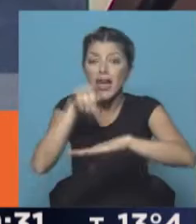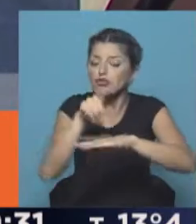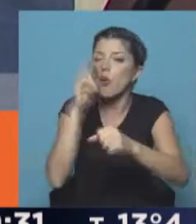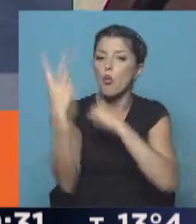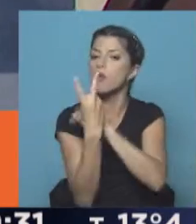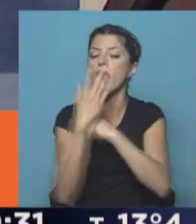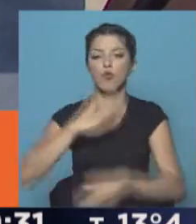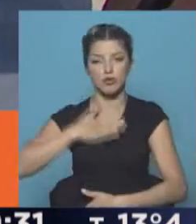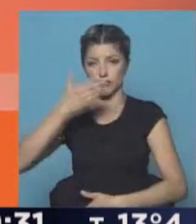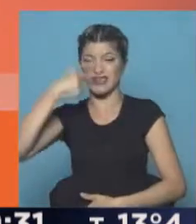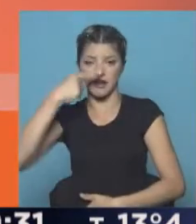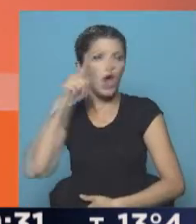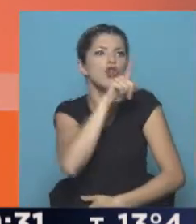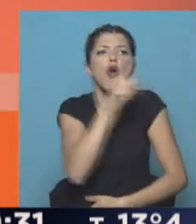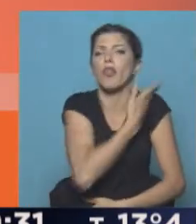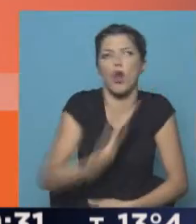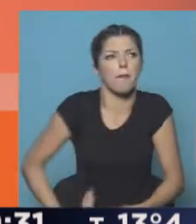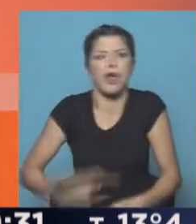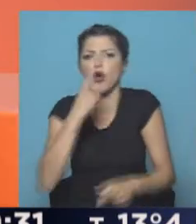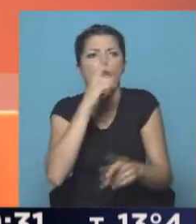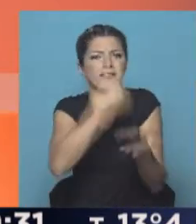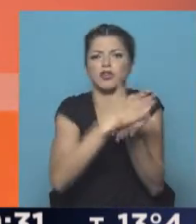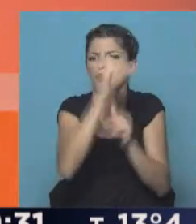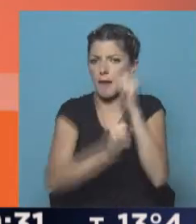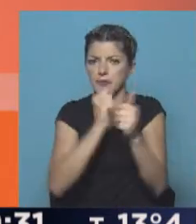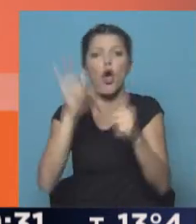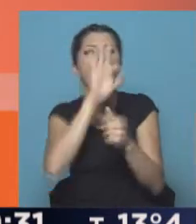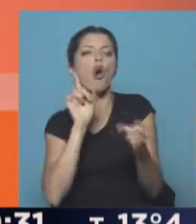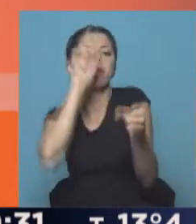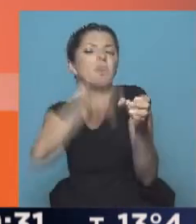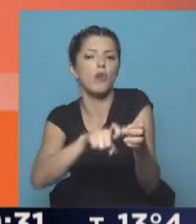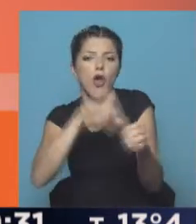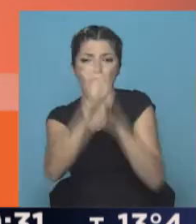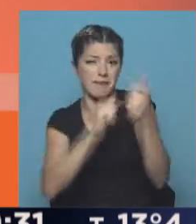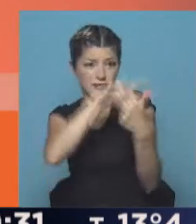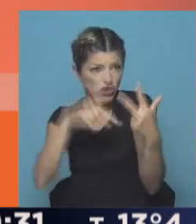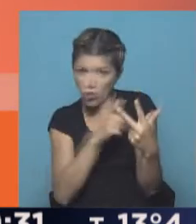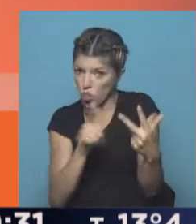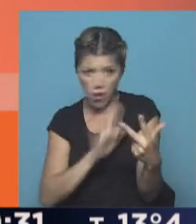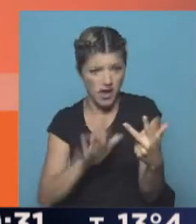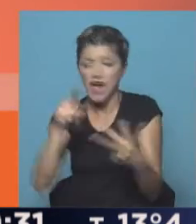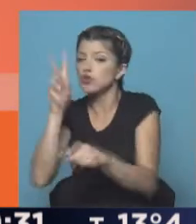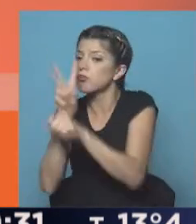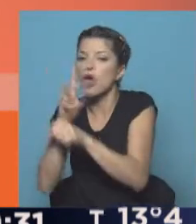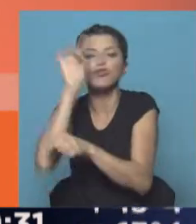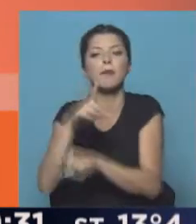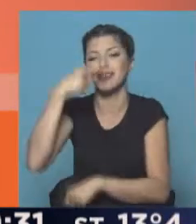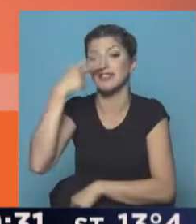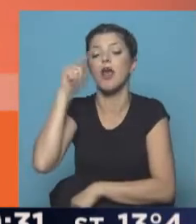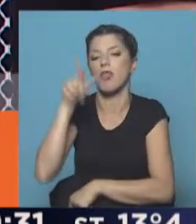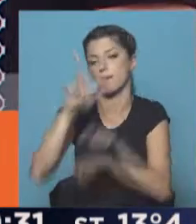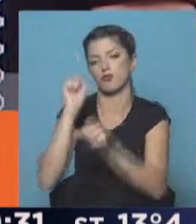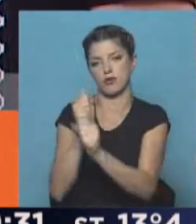ni de los gobiernos, ni de los empresarios, ni ser socio de los empresarios. Eso es lo que yo creo como como dirigente sindical, ¿no? Giorgi,